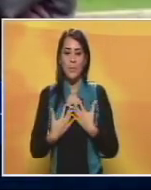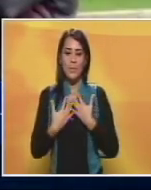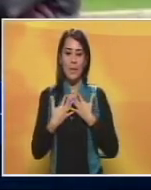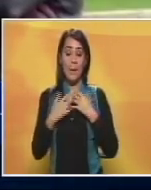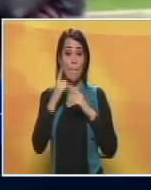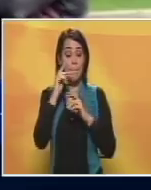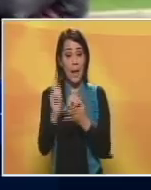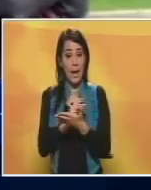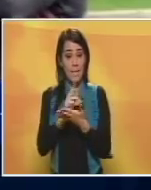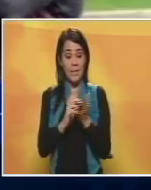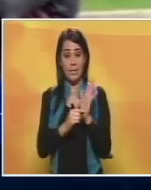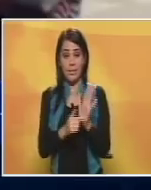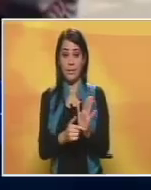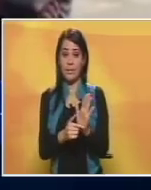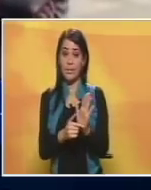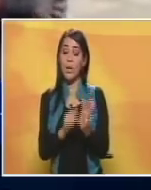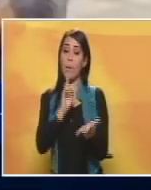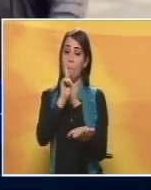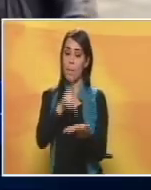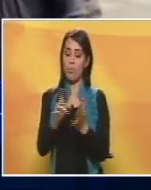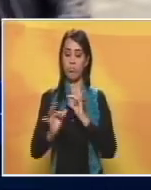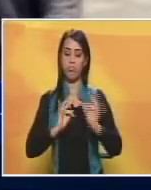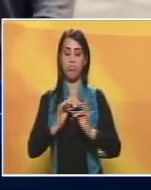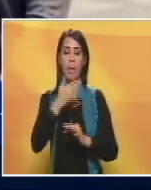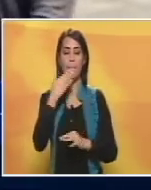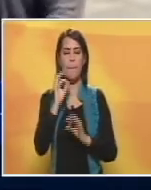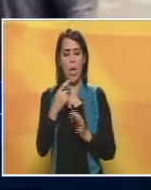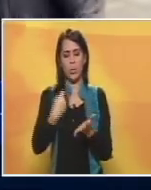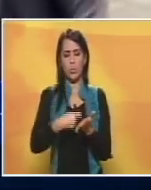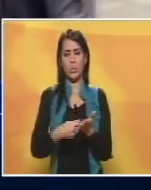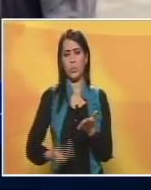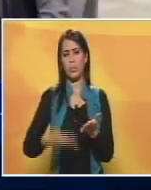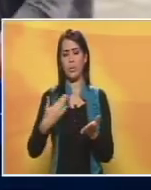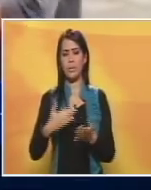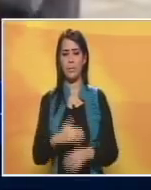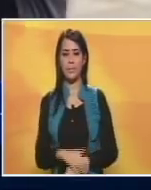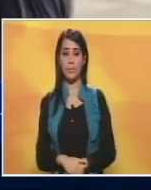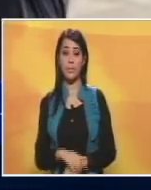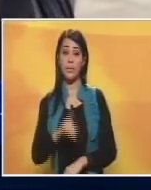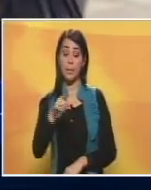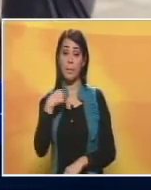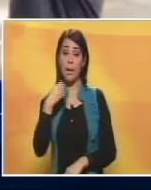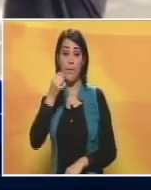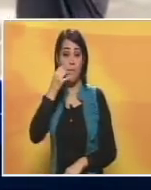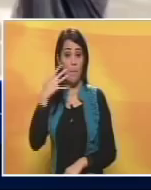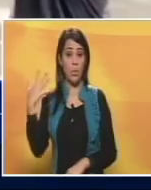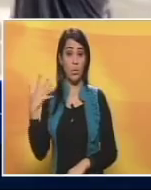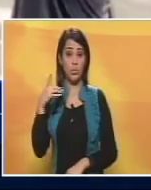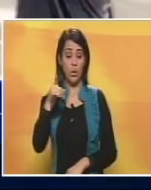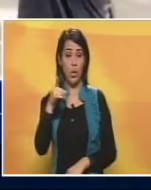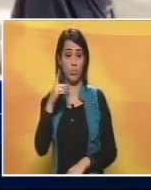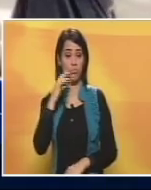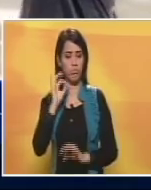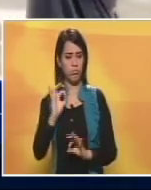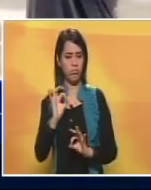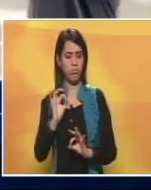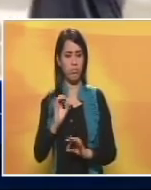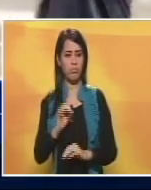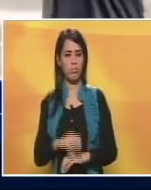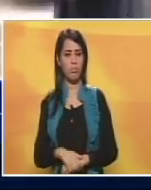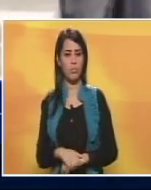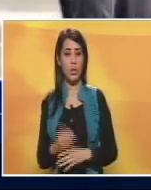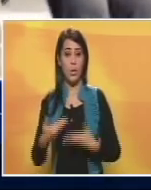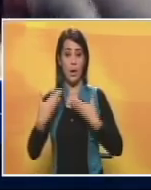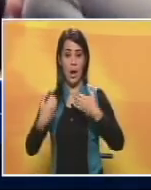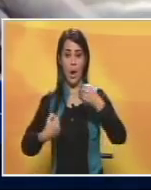que la revista Forbes lo colocara como el actor mejor pagado de la historia y una de las estrellas más poderosas de Hollywood, La Roca le regaló una